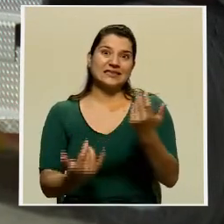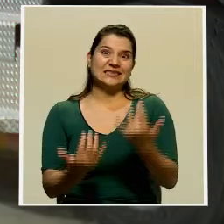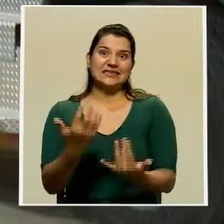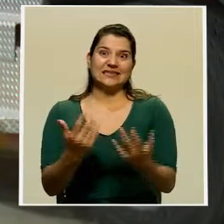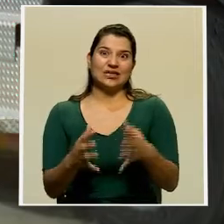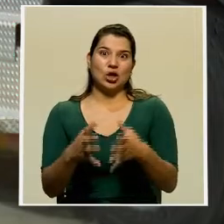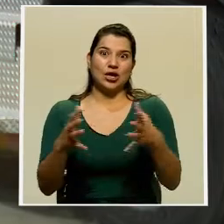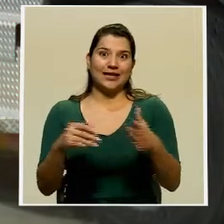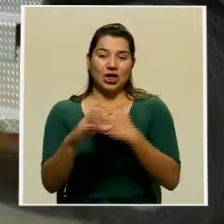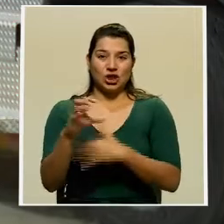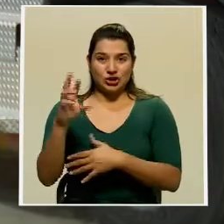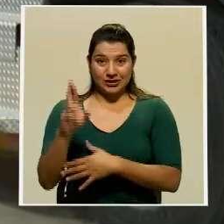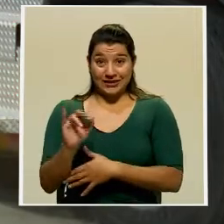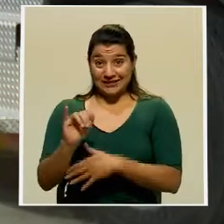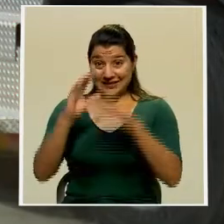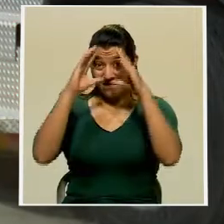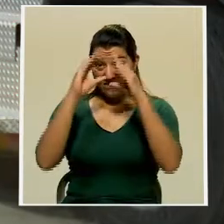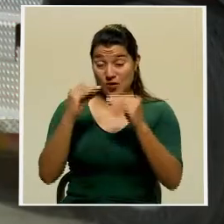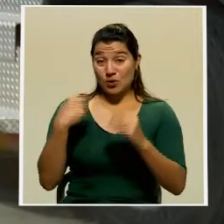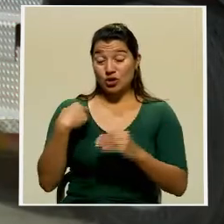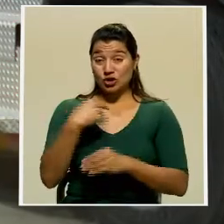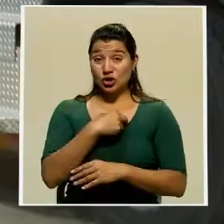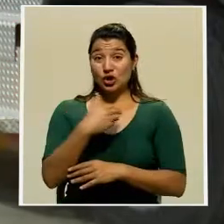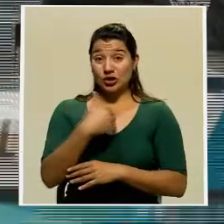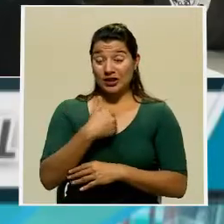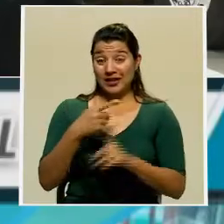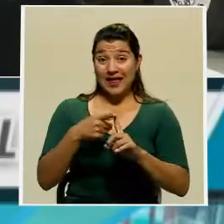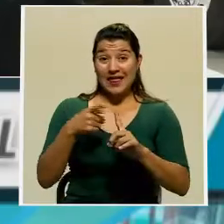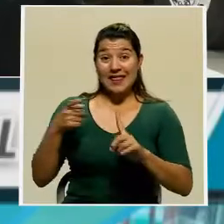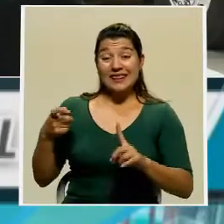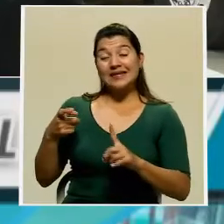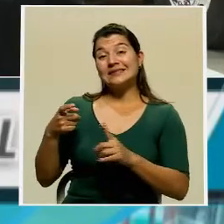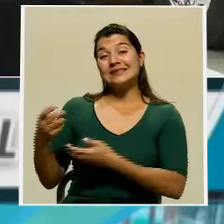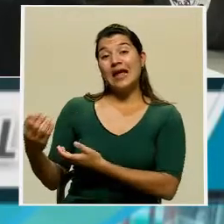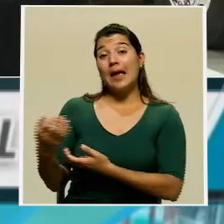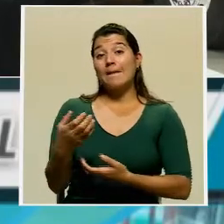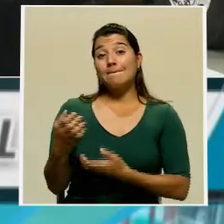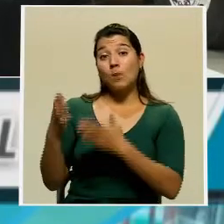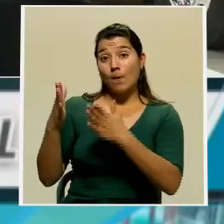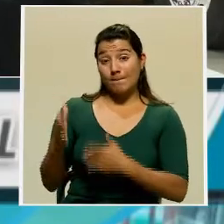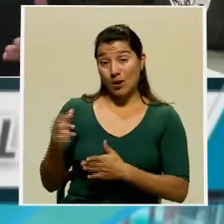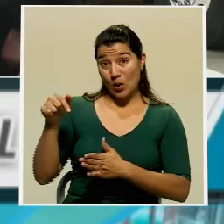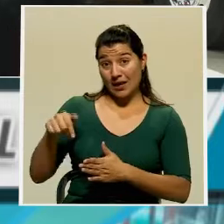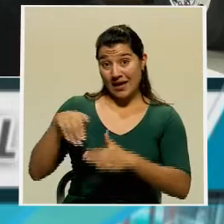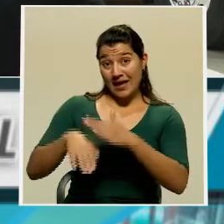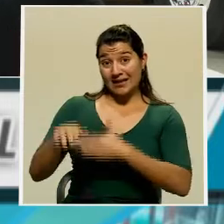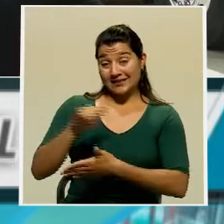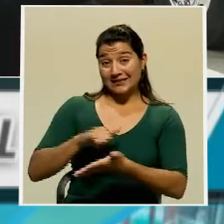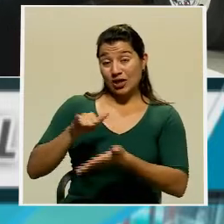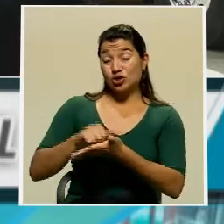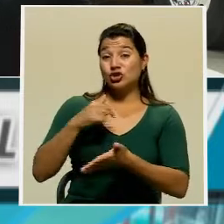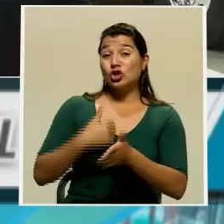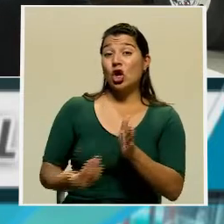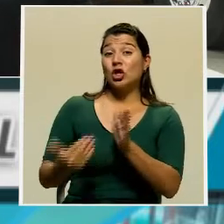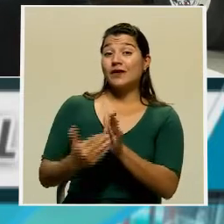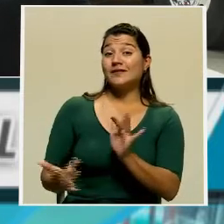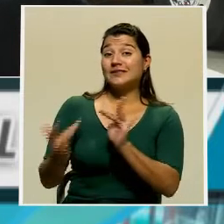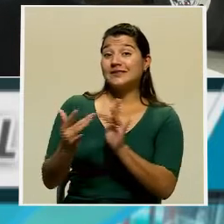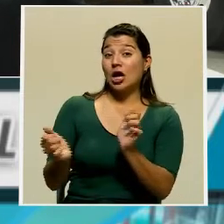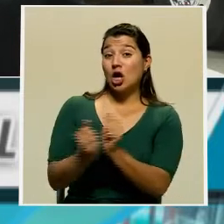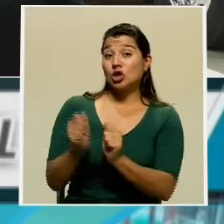en nuestro país. Don Ernesto, esta es la información que tenemos desde la estación de bomberos acá en San José. Regreso con usted al